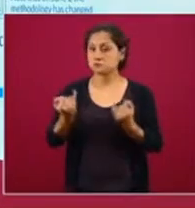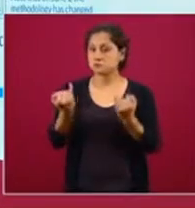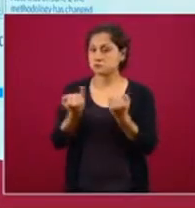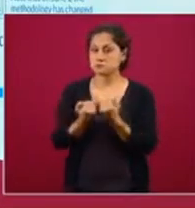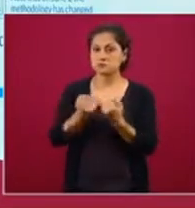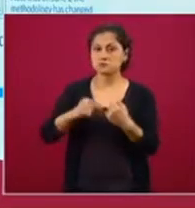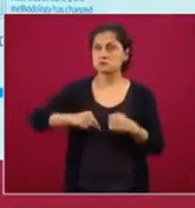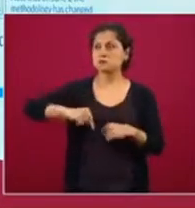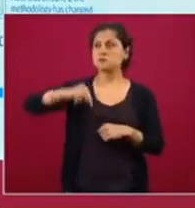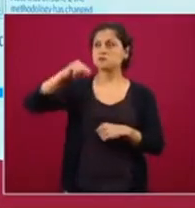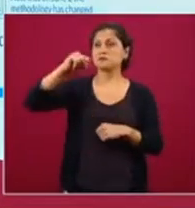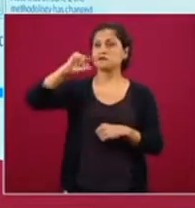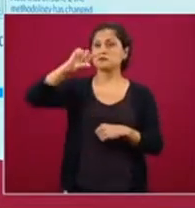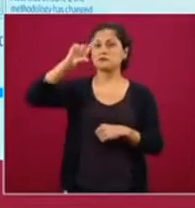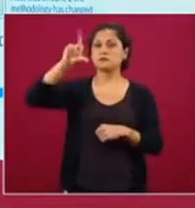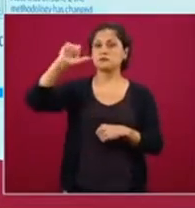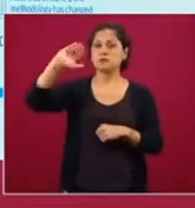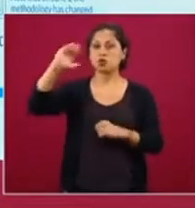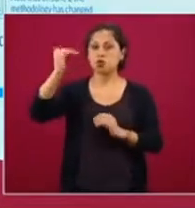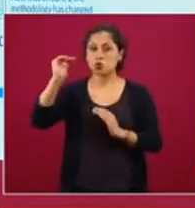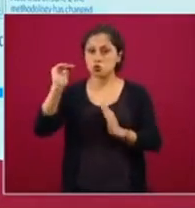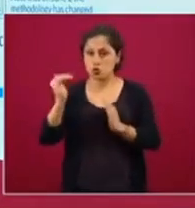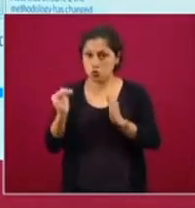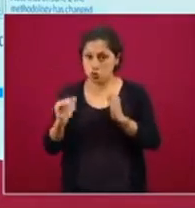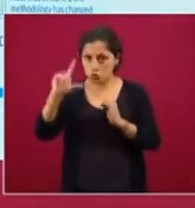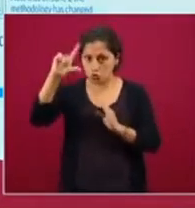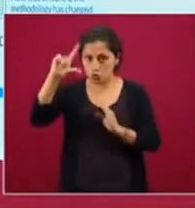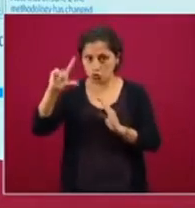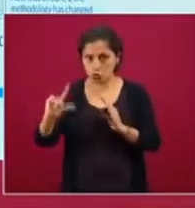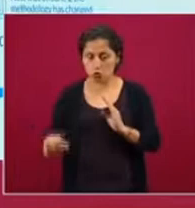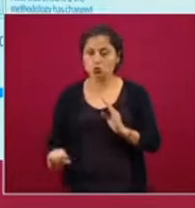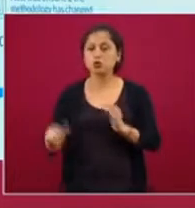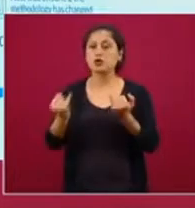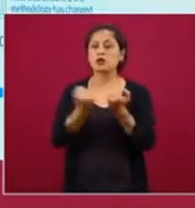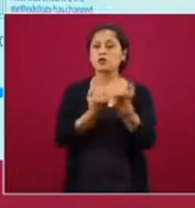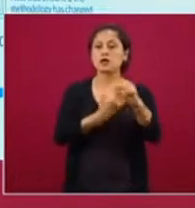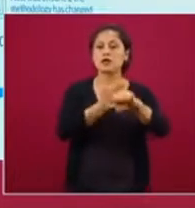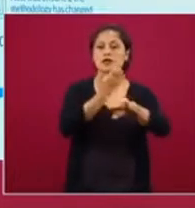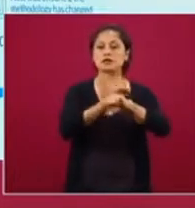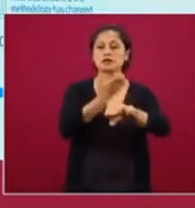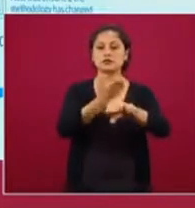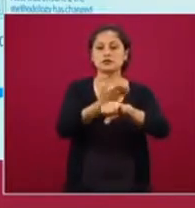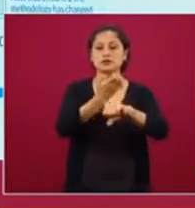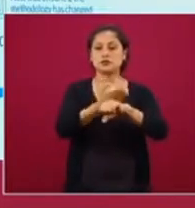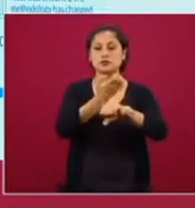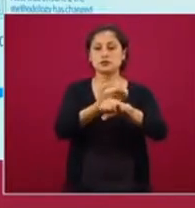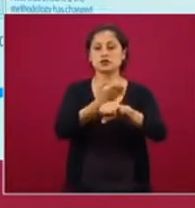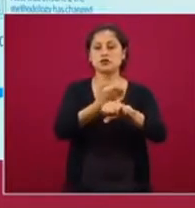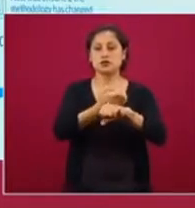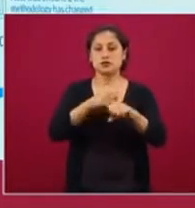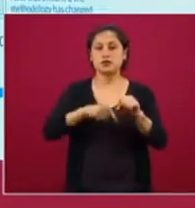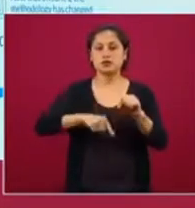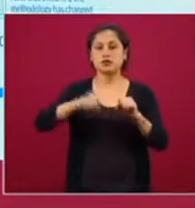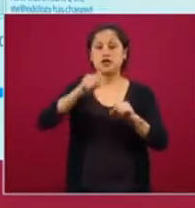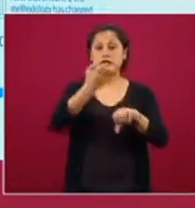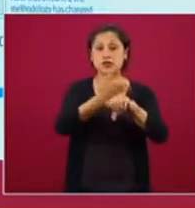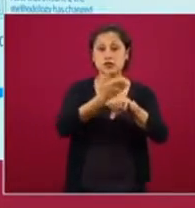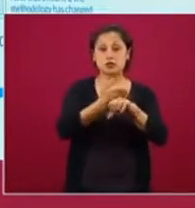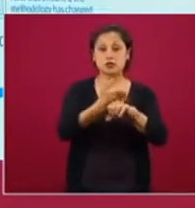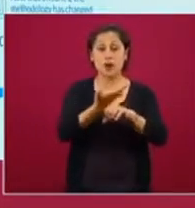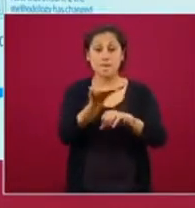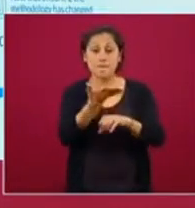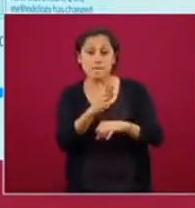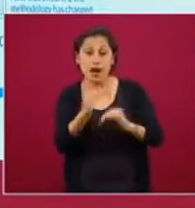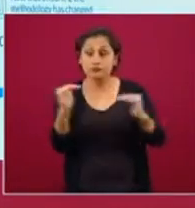bajar, etcétera. Los Estados Unidos llegaron a un nivel semejante a Italia, cuando ya